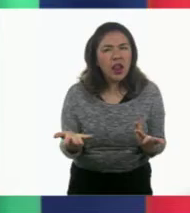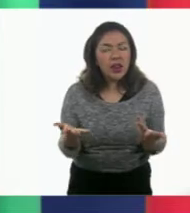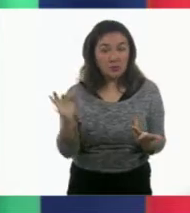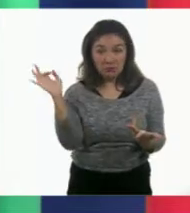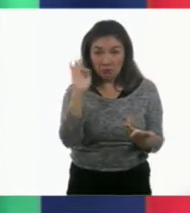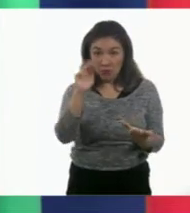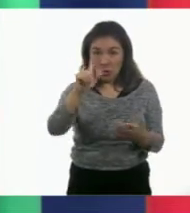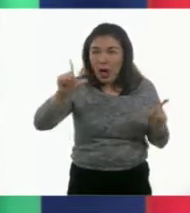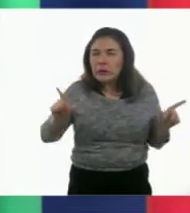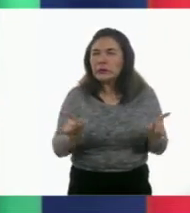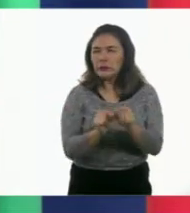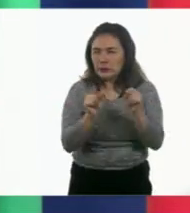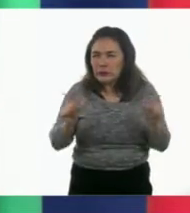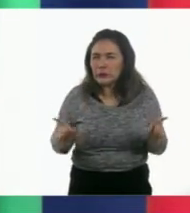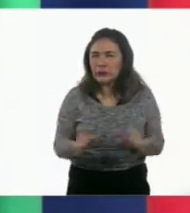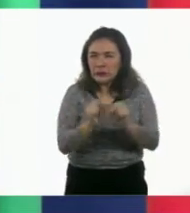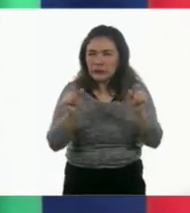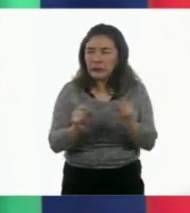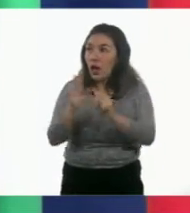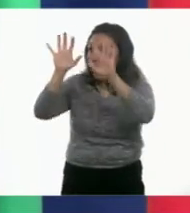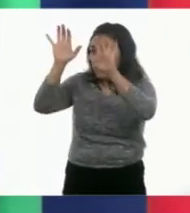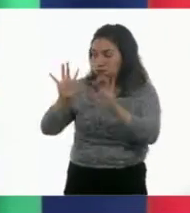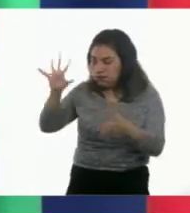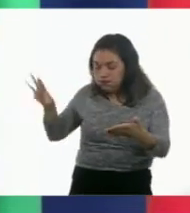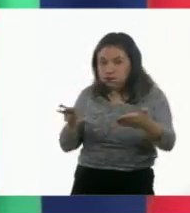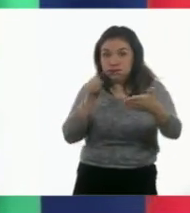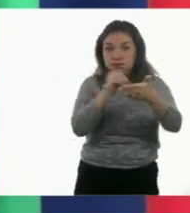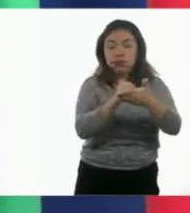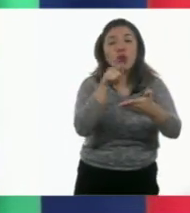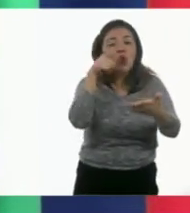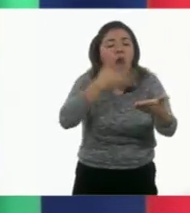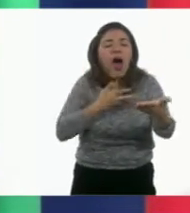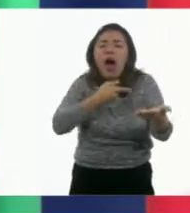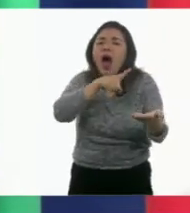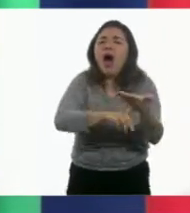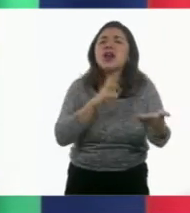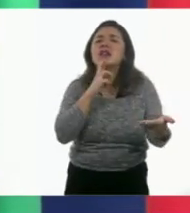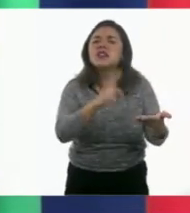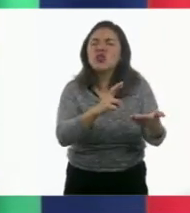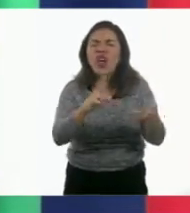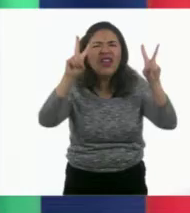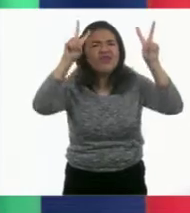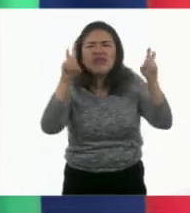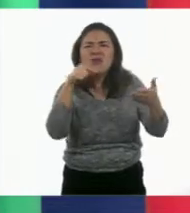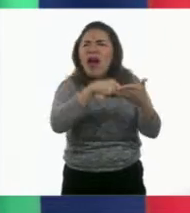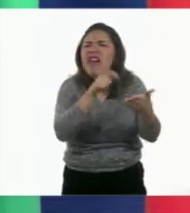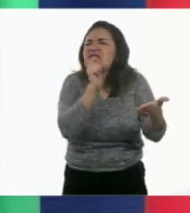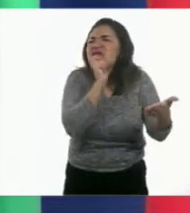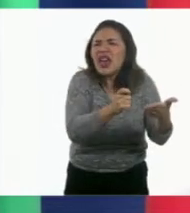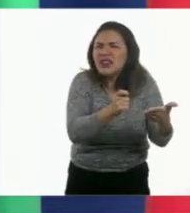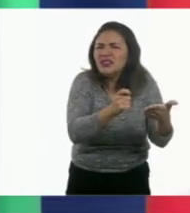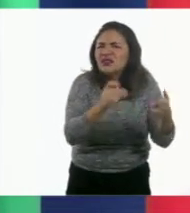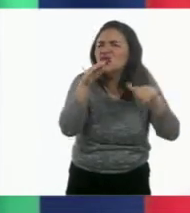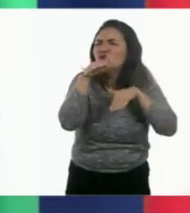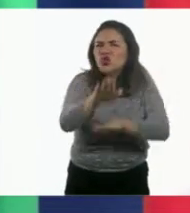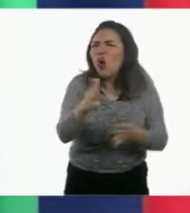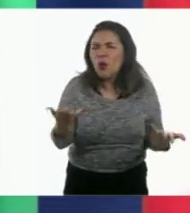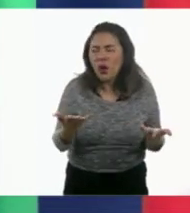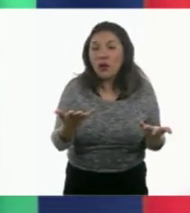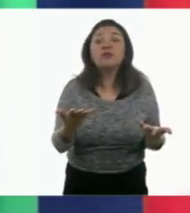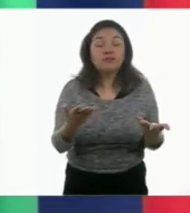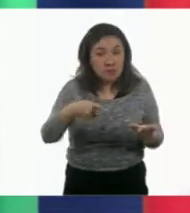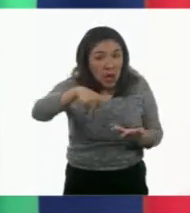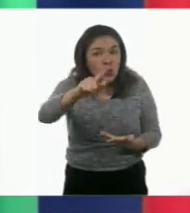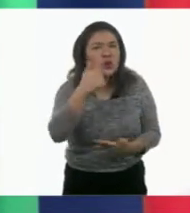Si haces un resumen general, estás respondiendo a ¿de qué se trata el texto? Pero quizá lo